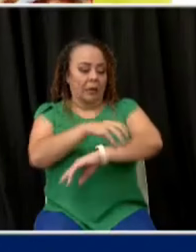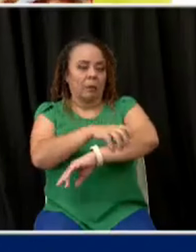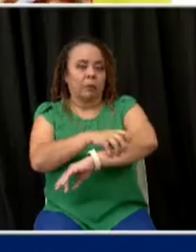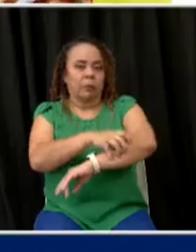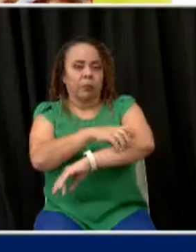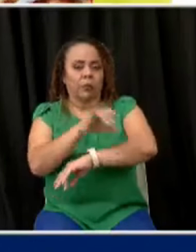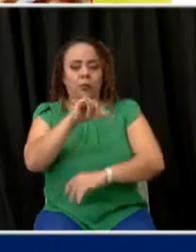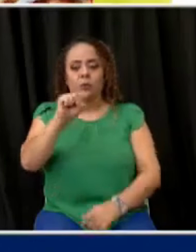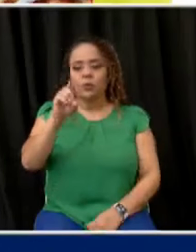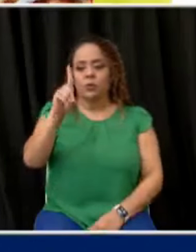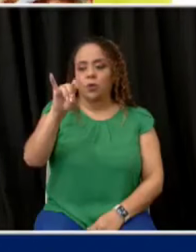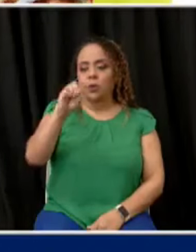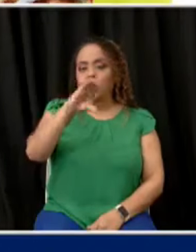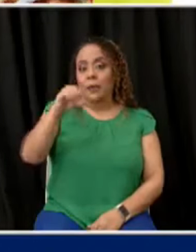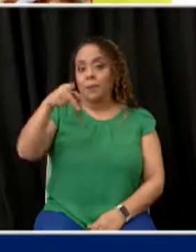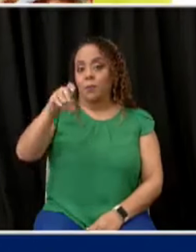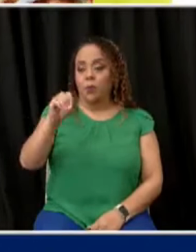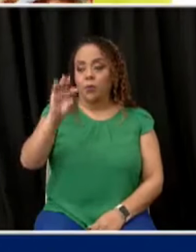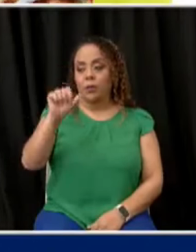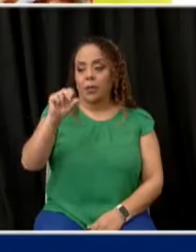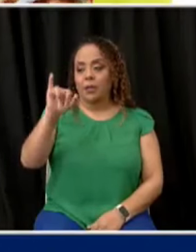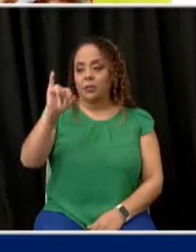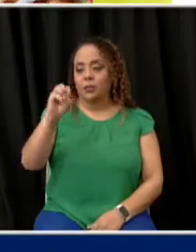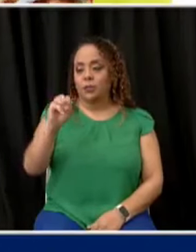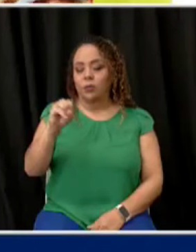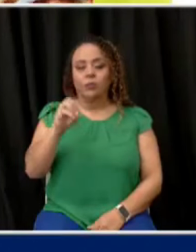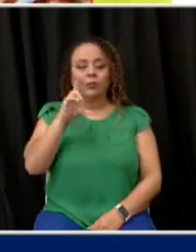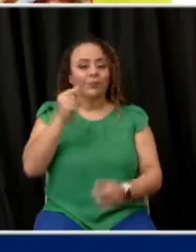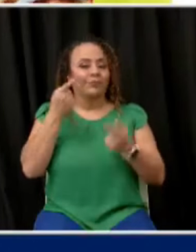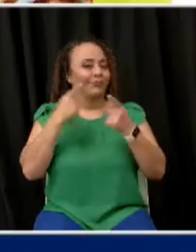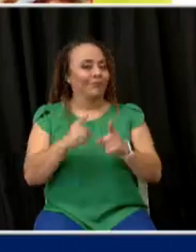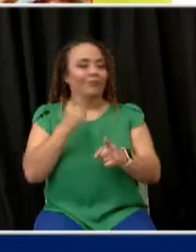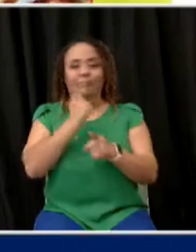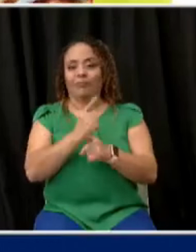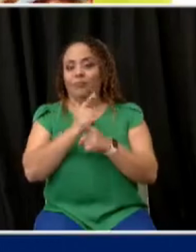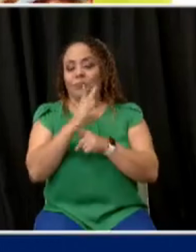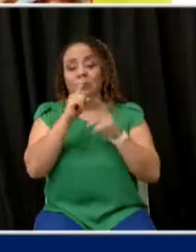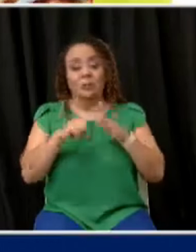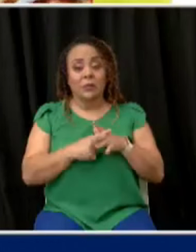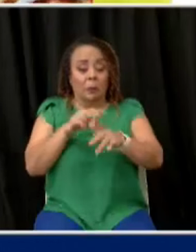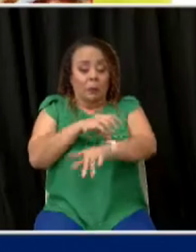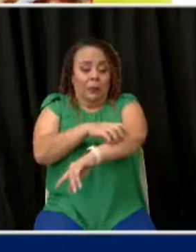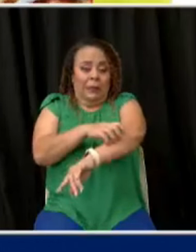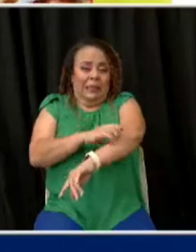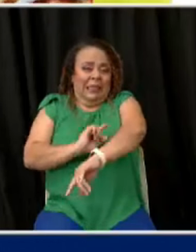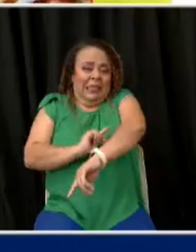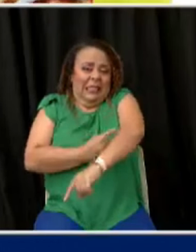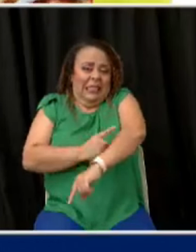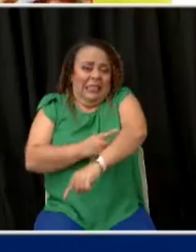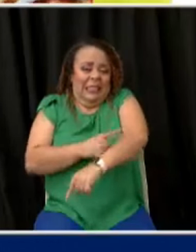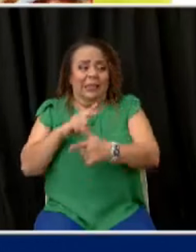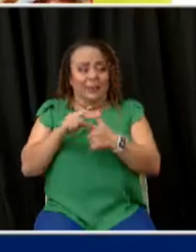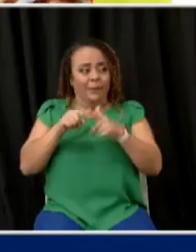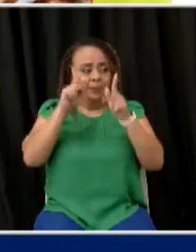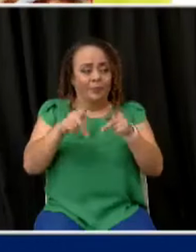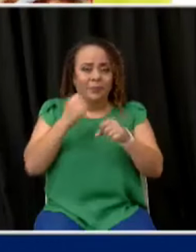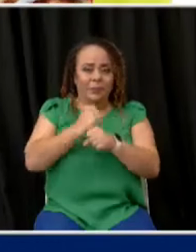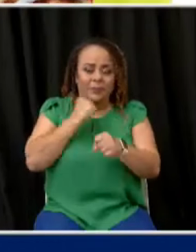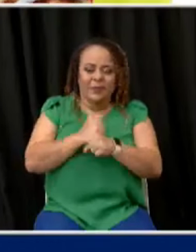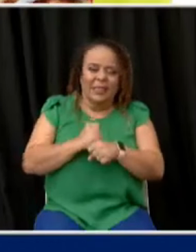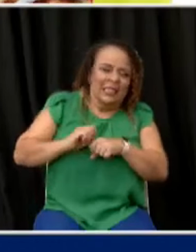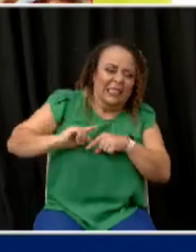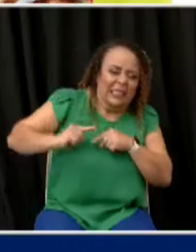sodio y potasio, no se dé adecuadamente y empezamos a tener calambres por calor. Entonces esa persona está trabajando y se